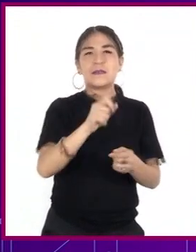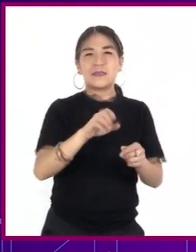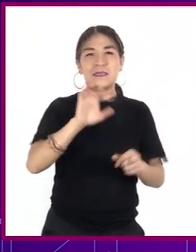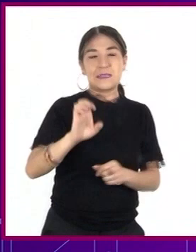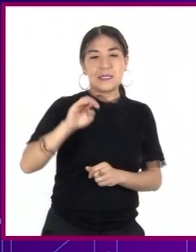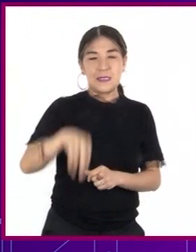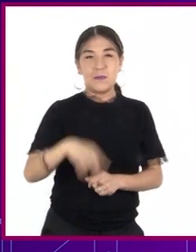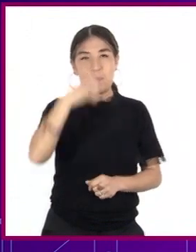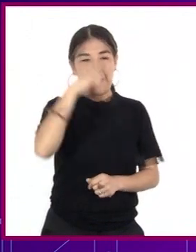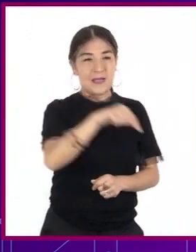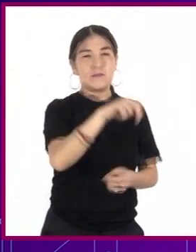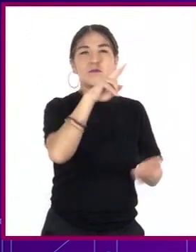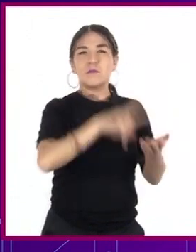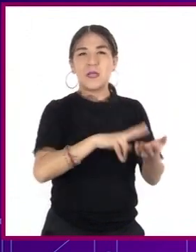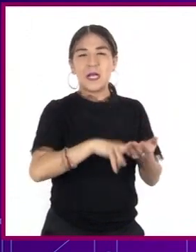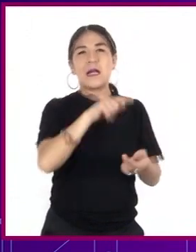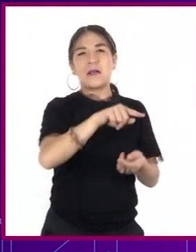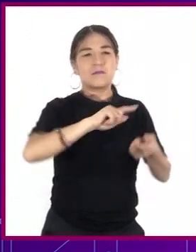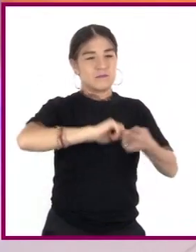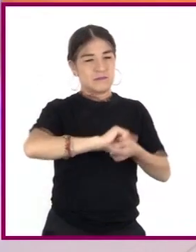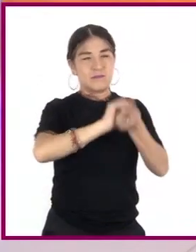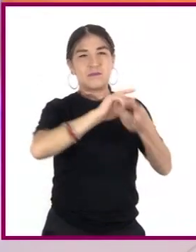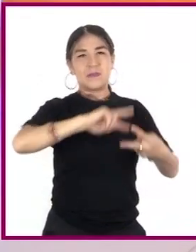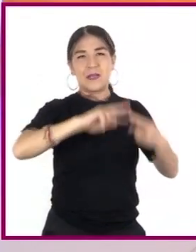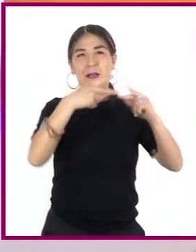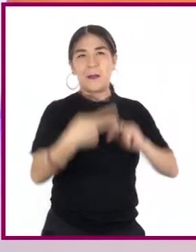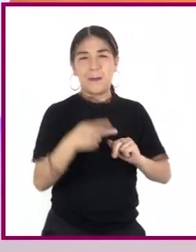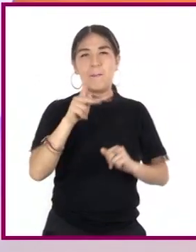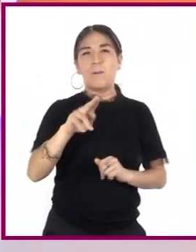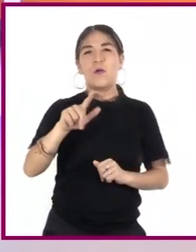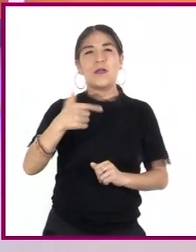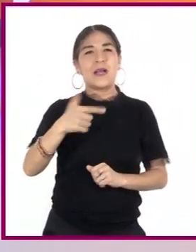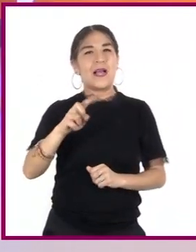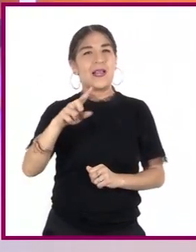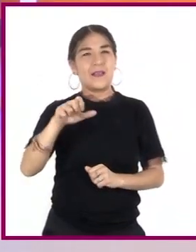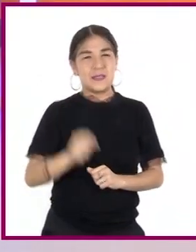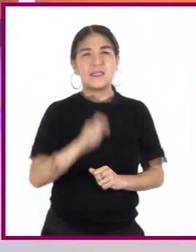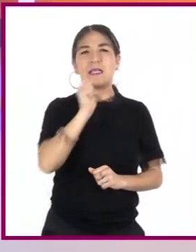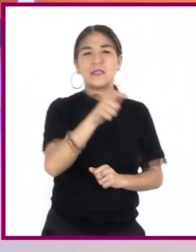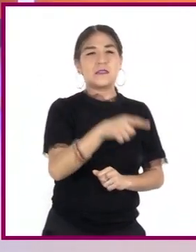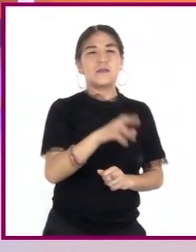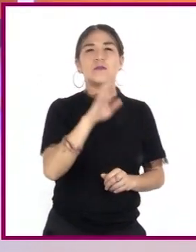centímetros a sus equivalentes en pulgadas. Podemos continuar